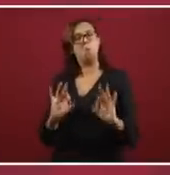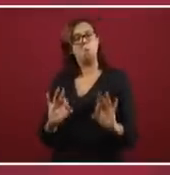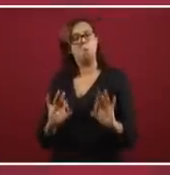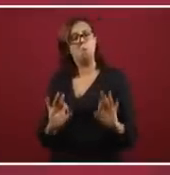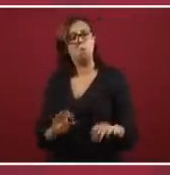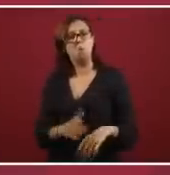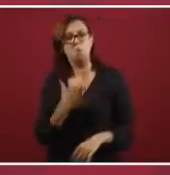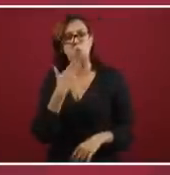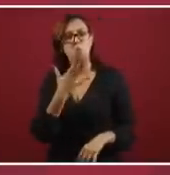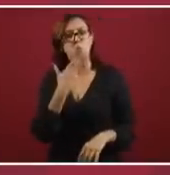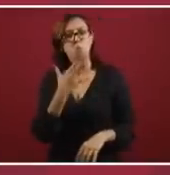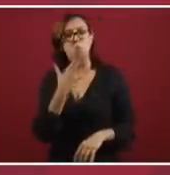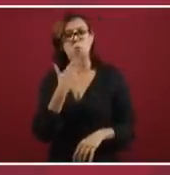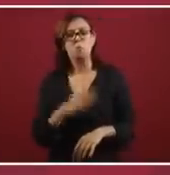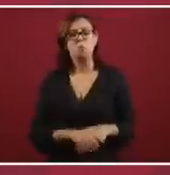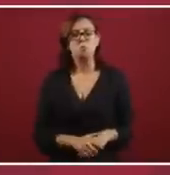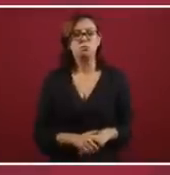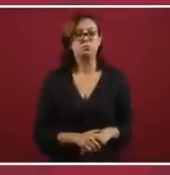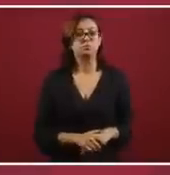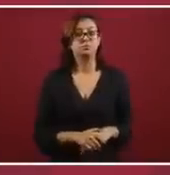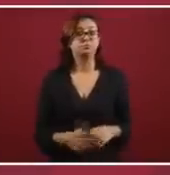que si se aprobaba